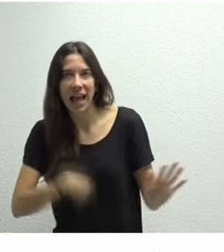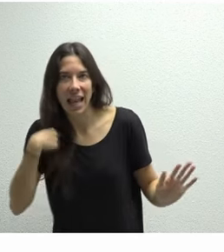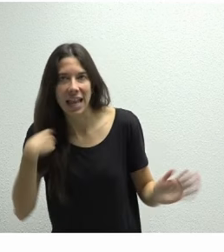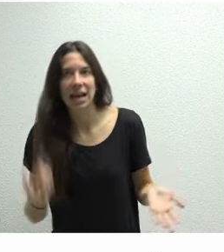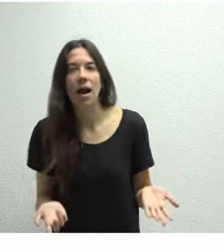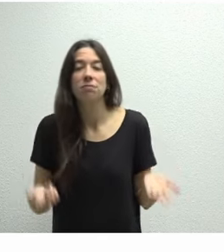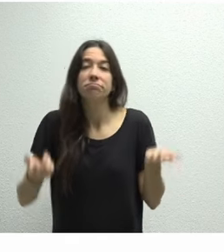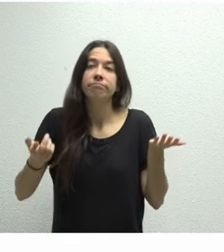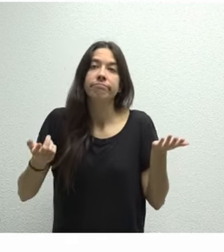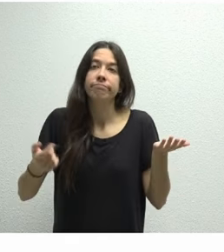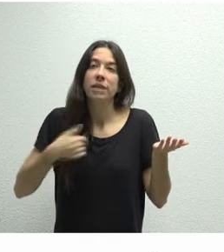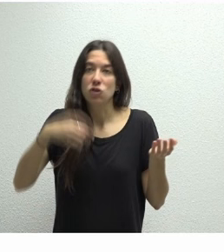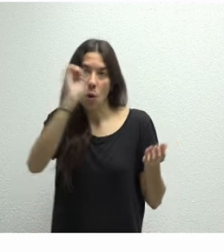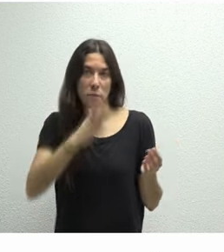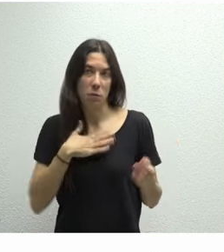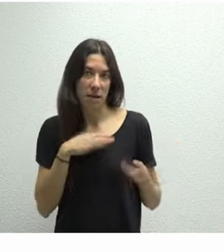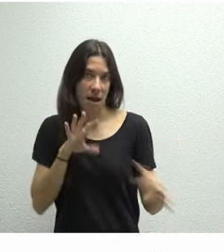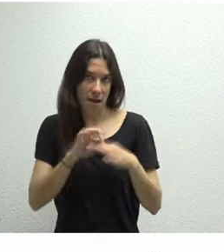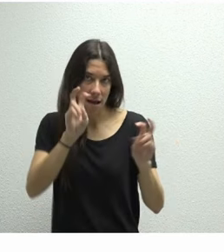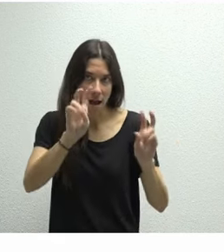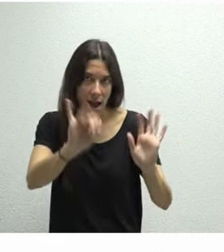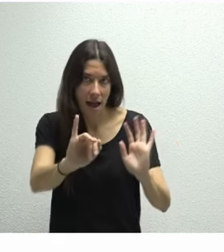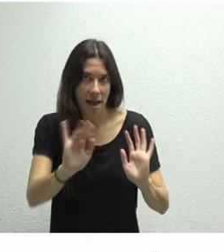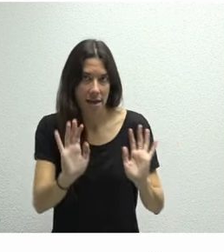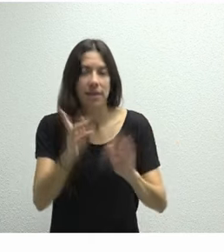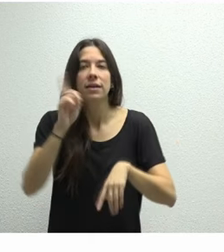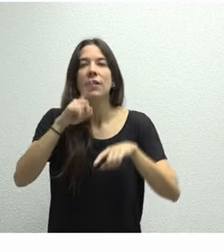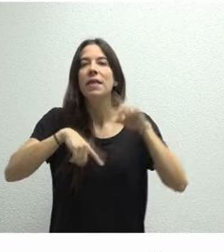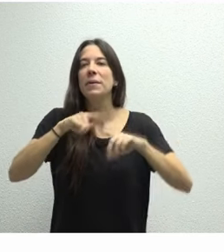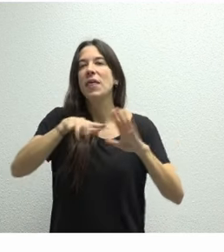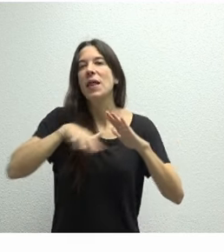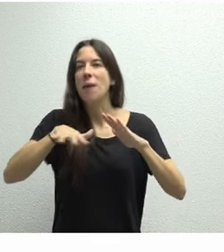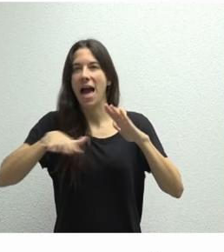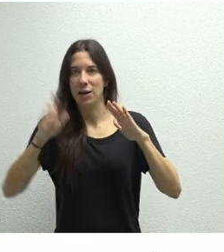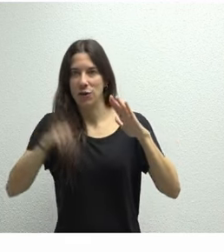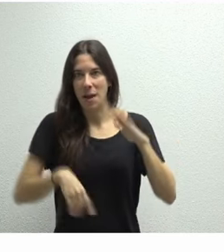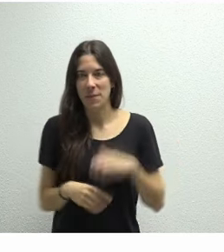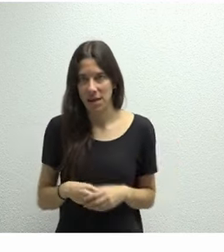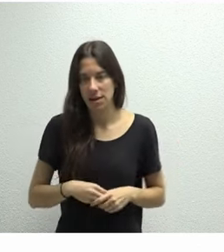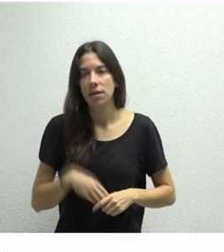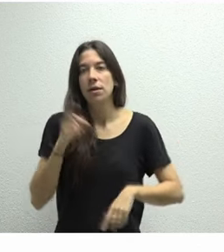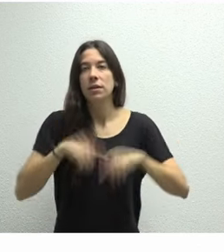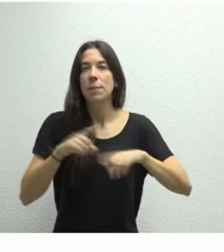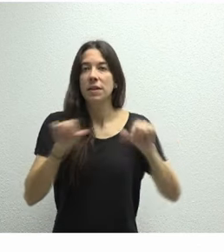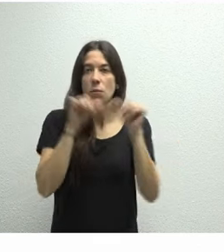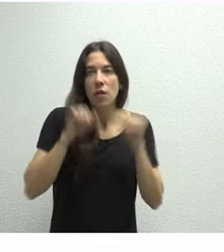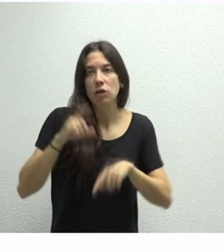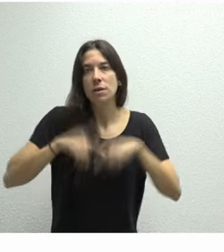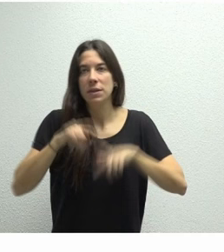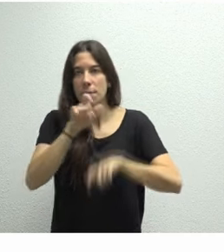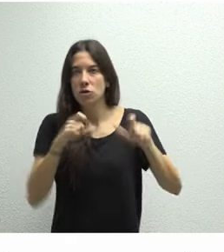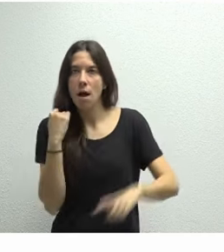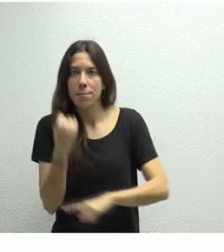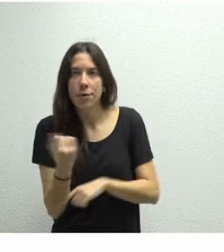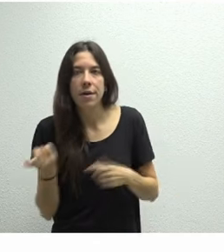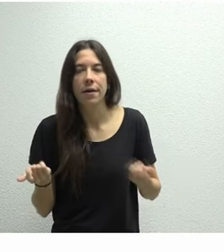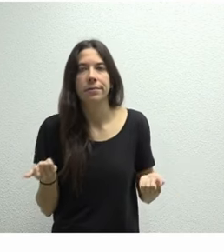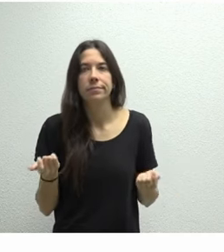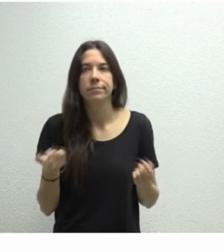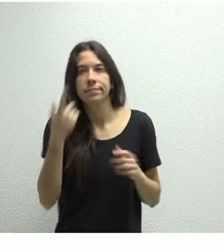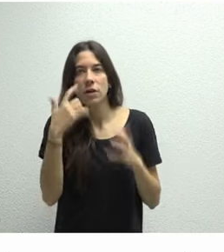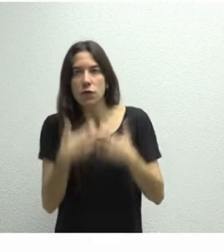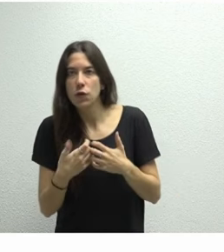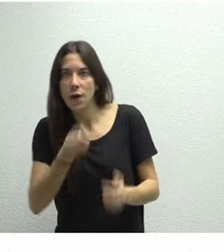mi opinión al respecto y también va por barrios depende de nuevo de Qué modelos de Qué personas apoyan no y de que y de cómo